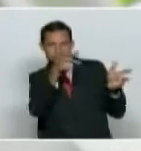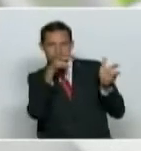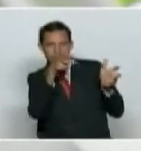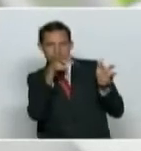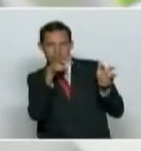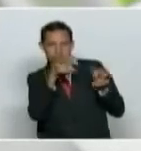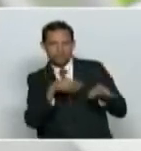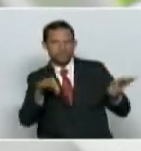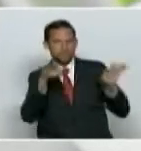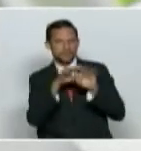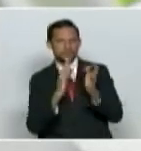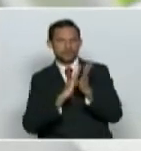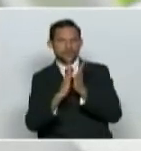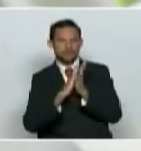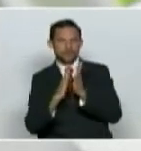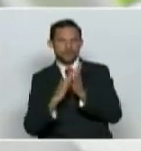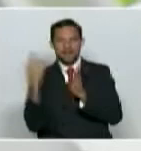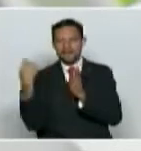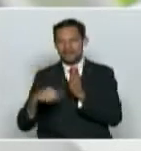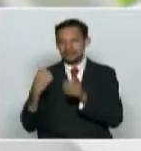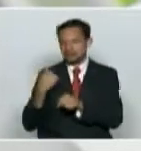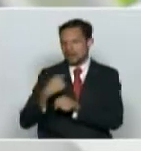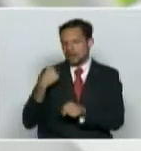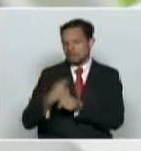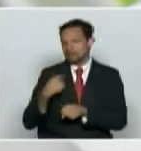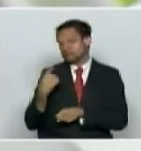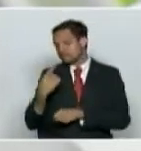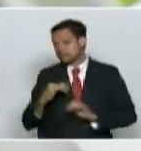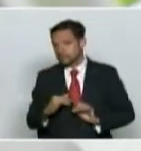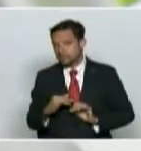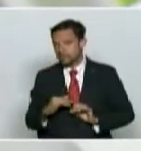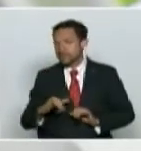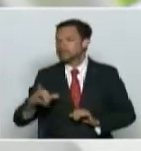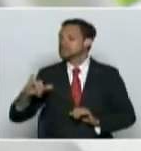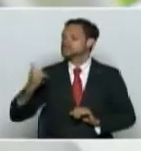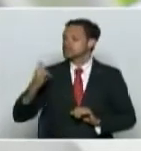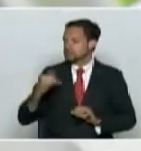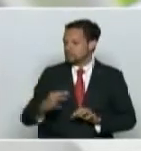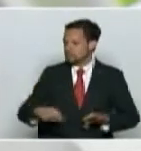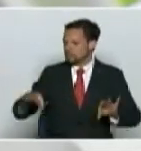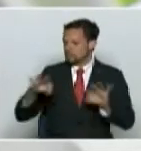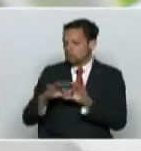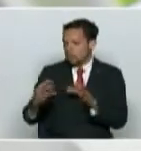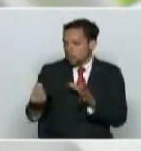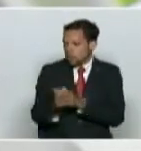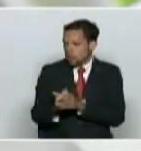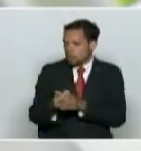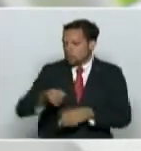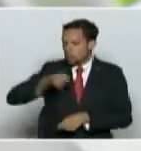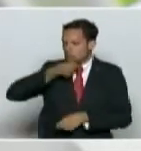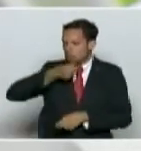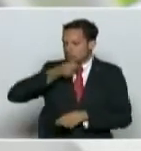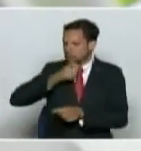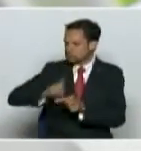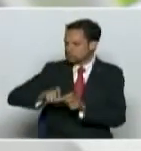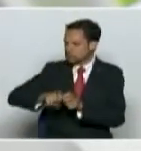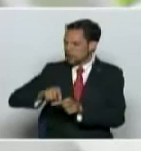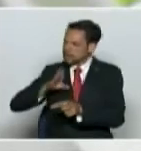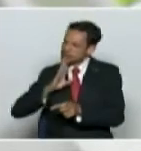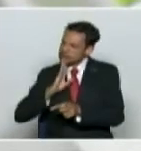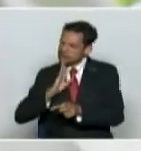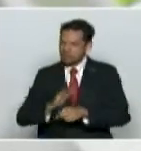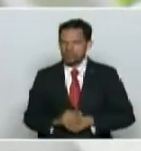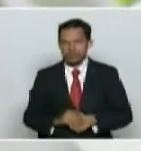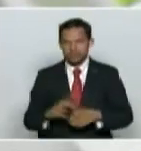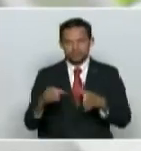sea, que ellos tengan más información de la que por lo general tienen. Bueno, Andrea, ¿cómo está conformado el equipo periodístico y de producción del programa? Bueno,